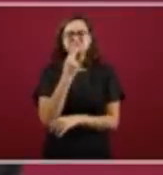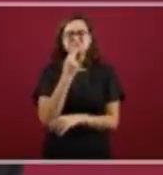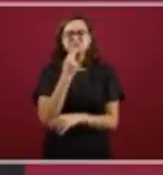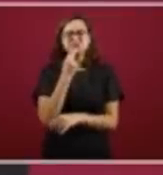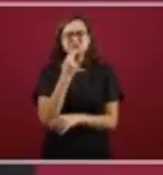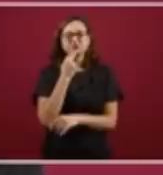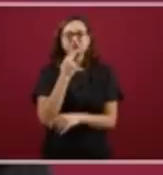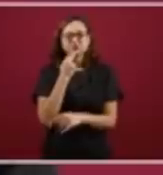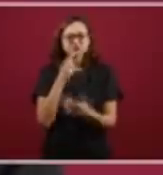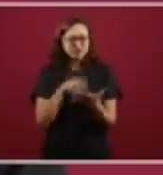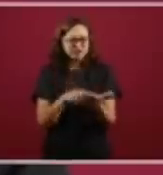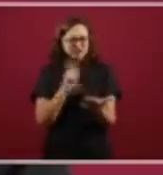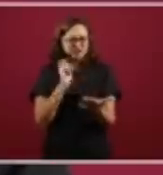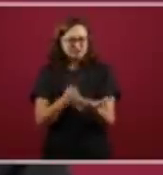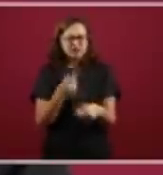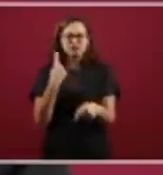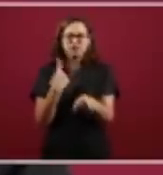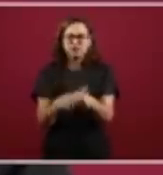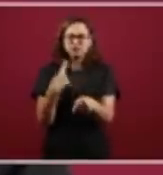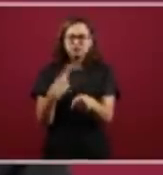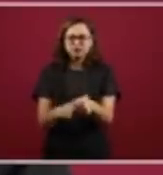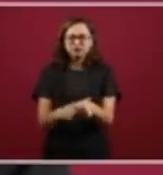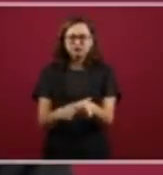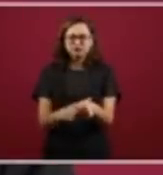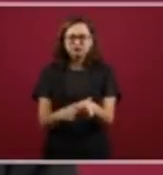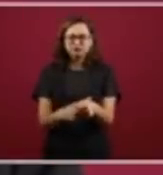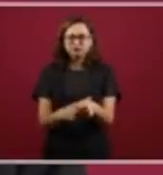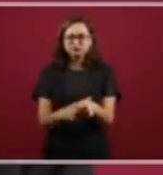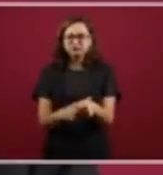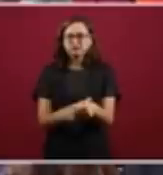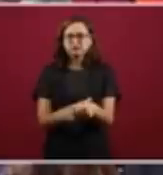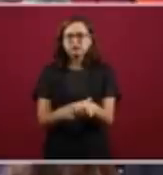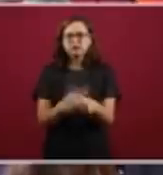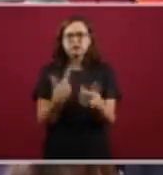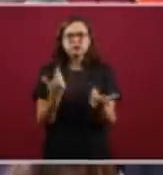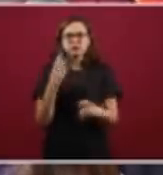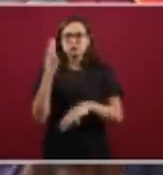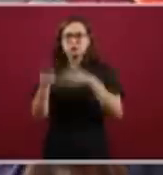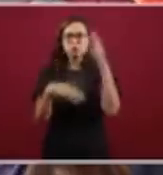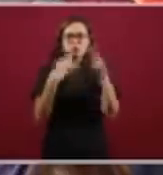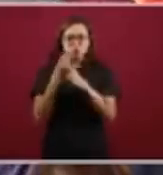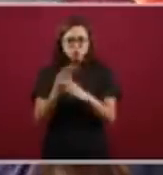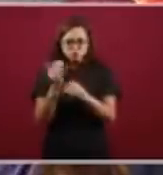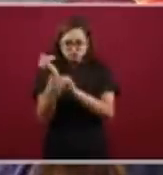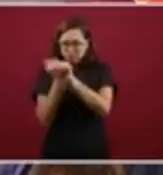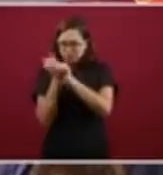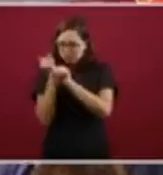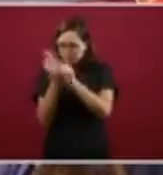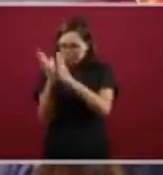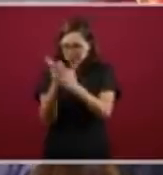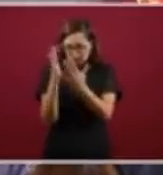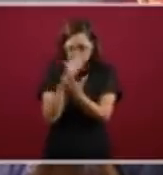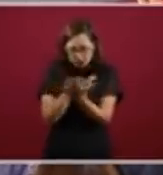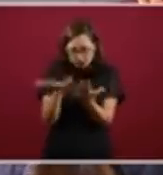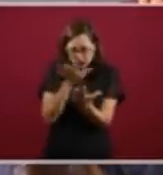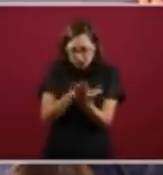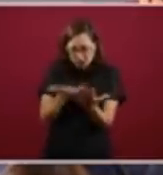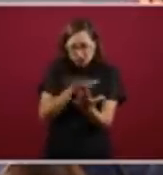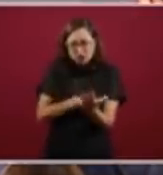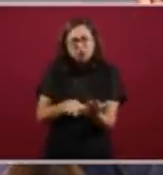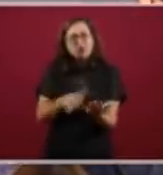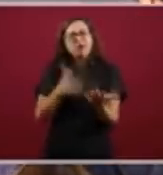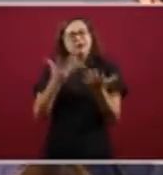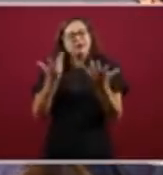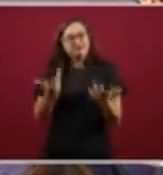por enfermedades a los mejores especialistas del mundo por internet,